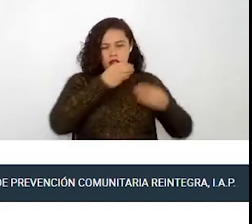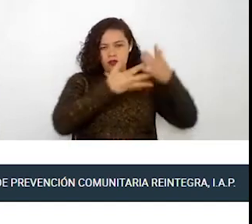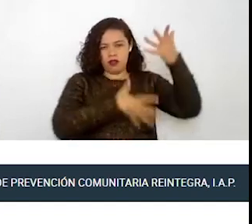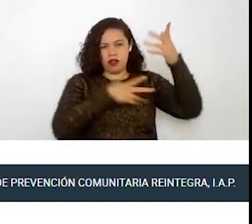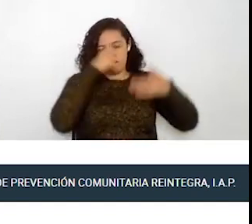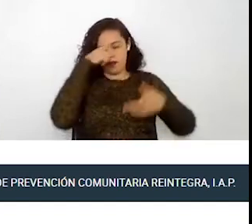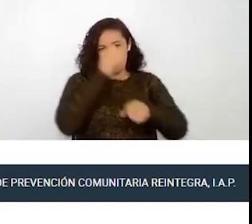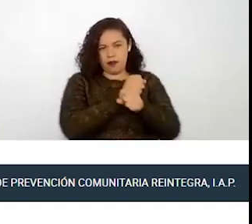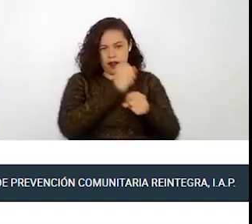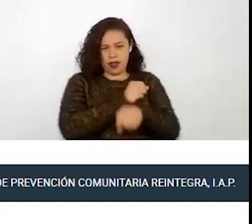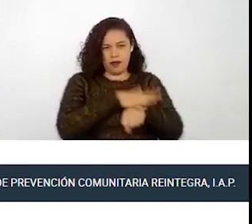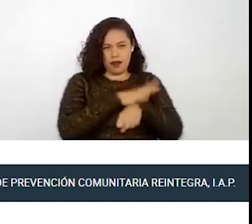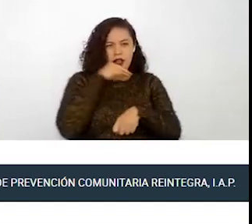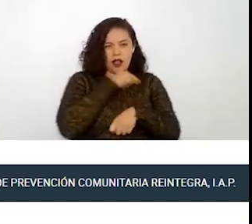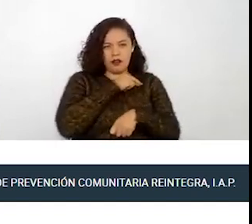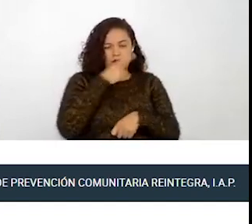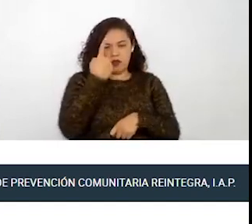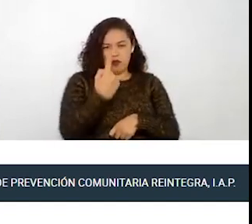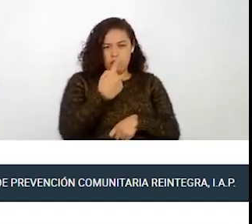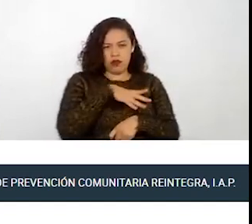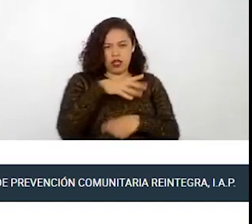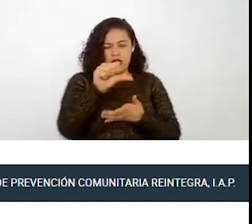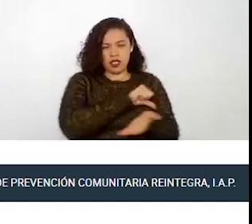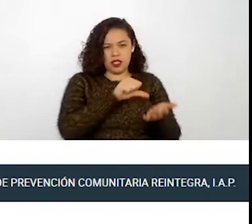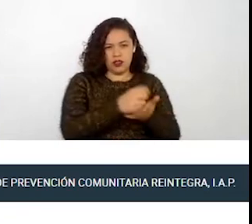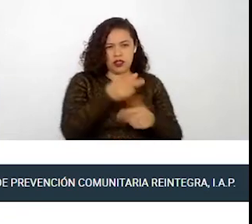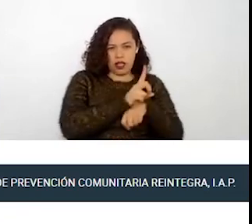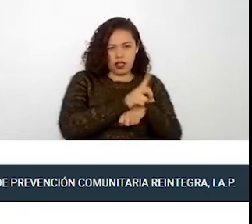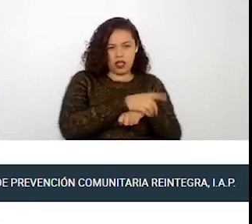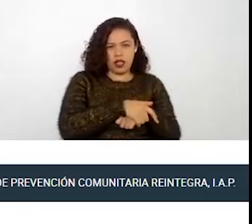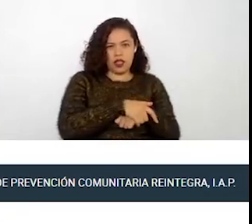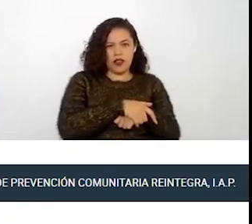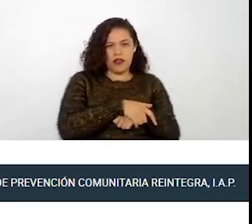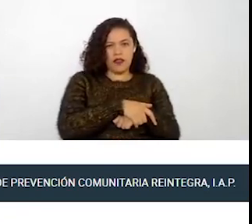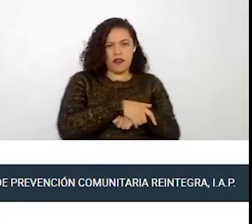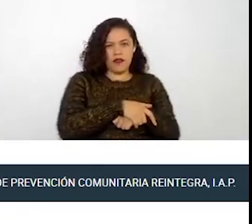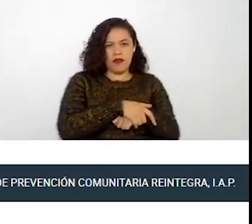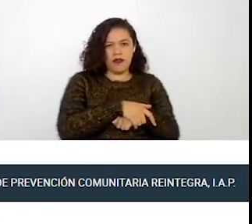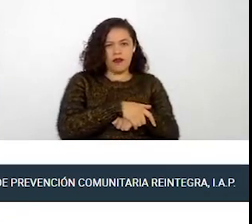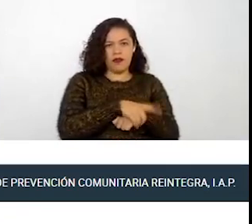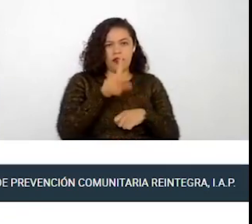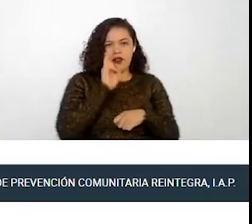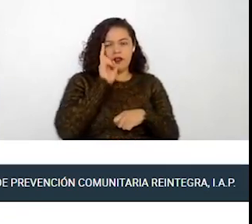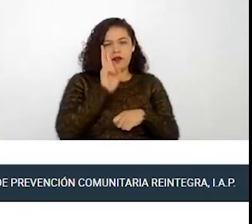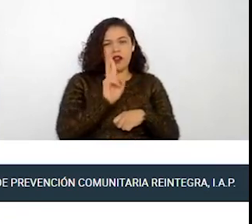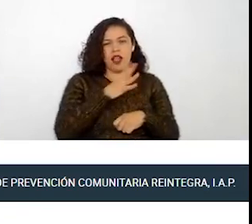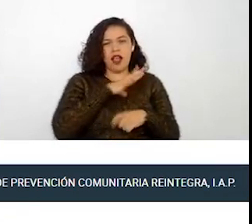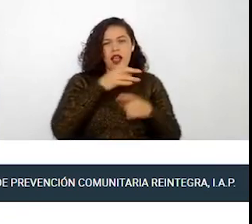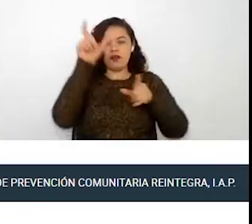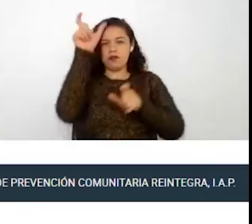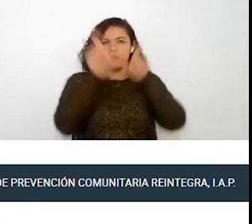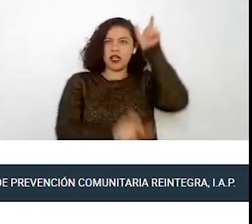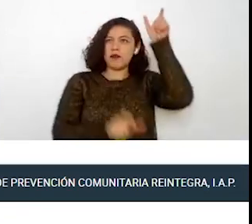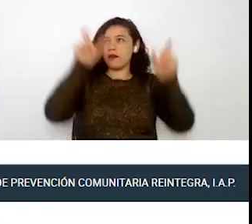para efectos prácticos tengo uno que es el centro del día por lo tanto si se fijan aquí hay varias columnas